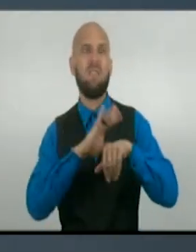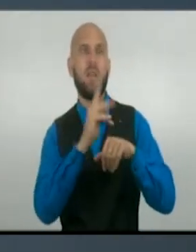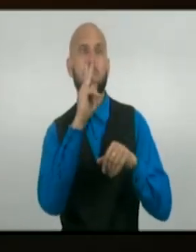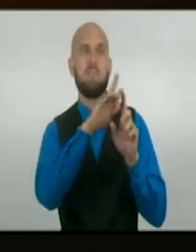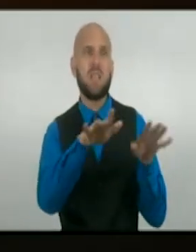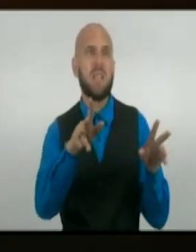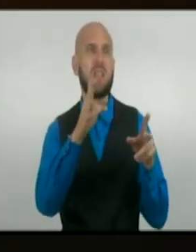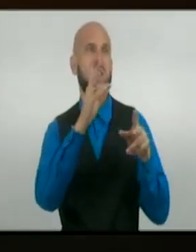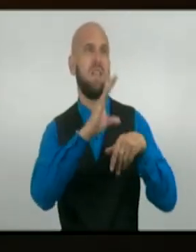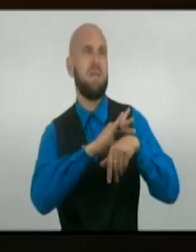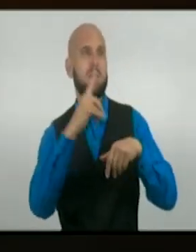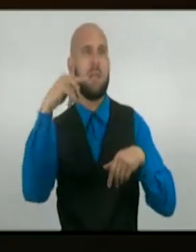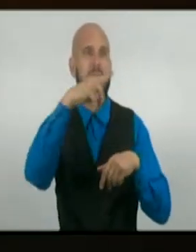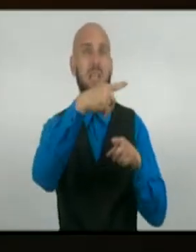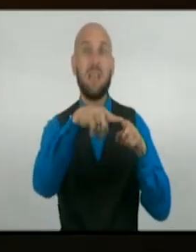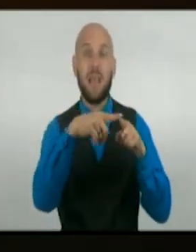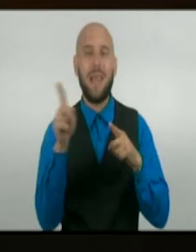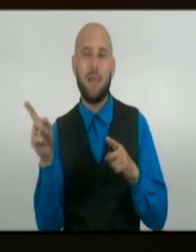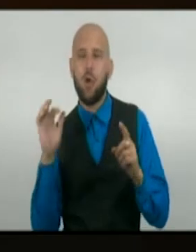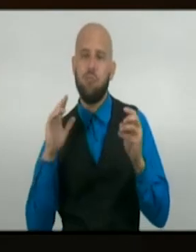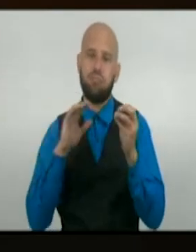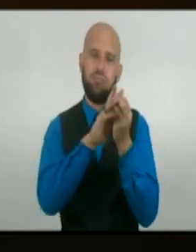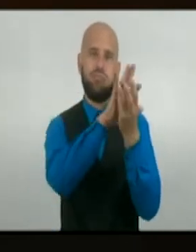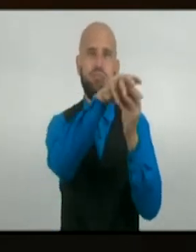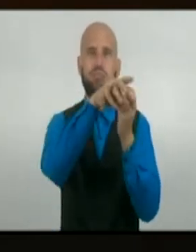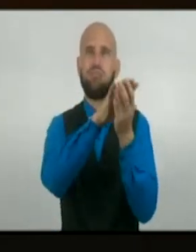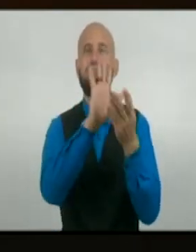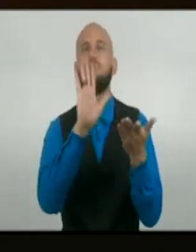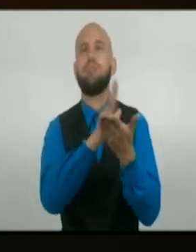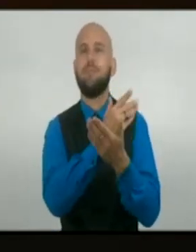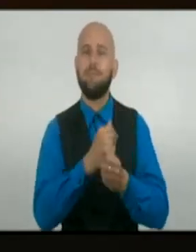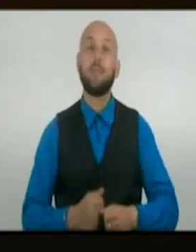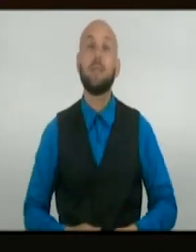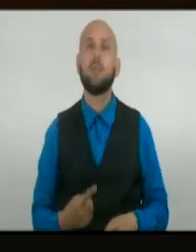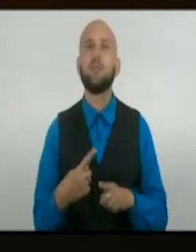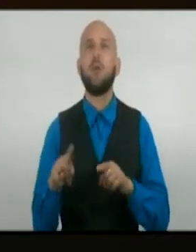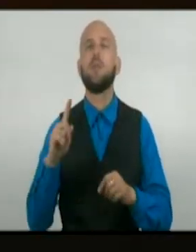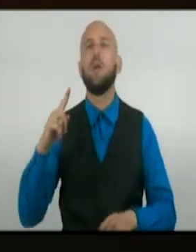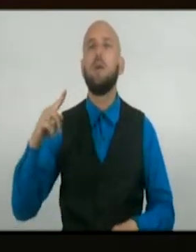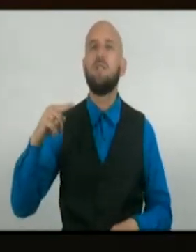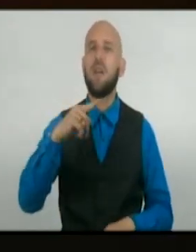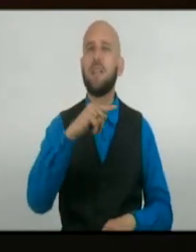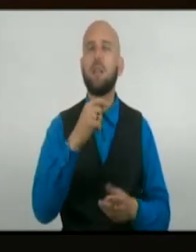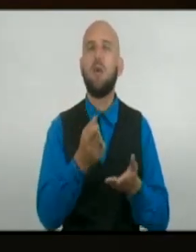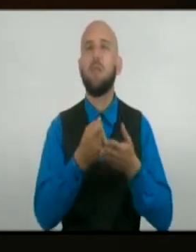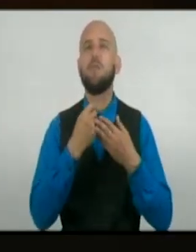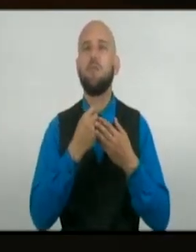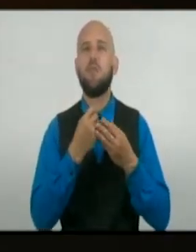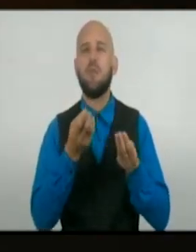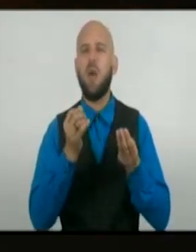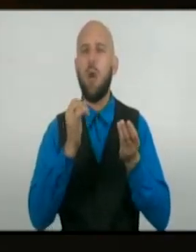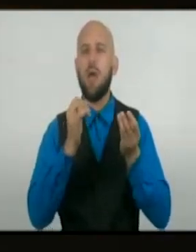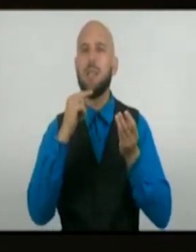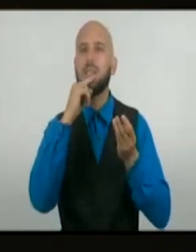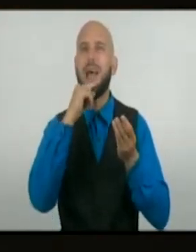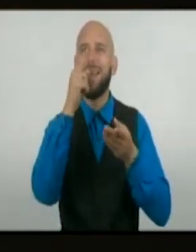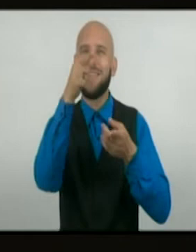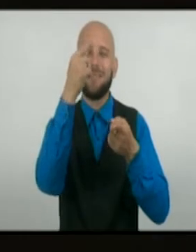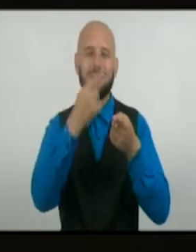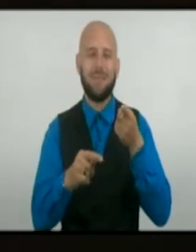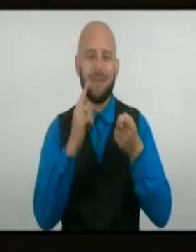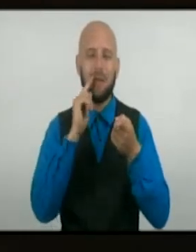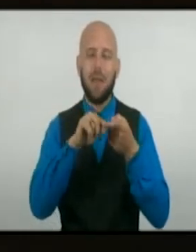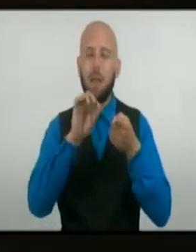las plaquetas llamadas también trombos y tos son células que ayudan a coagular la sangre tras una cortada o